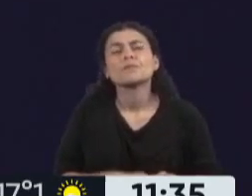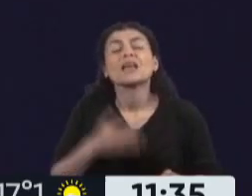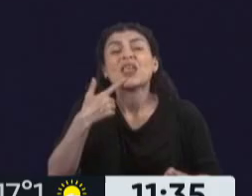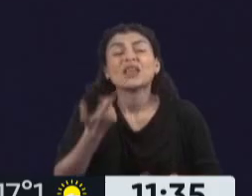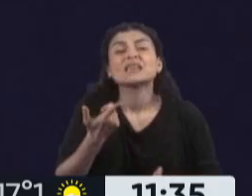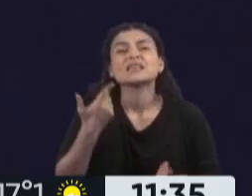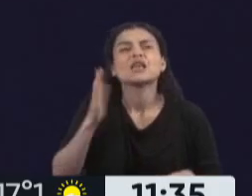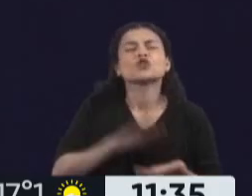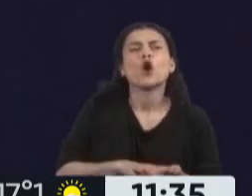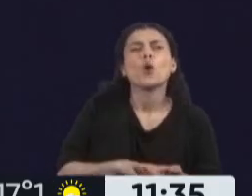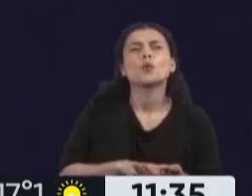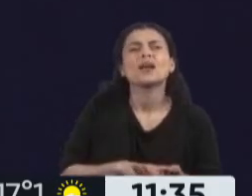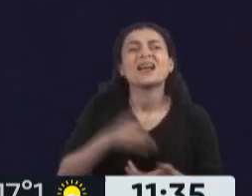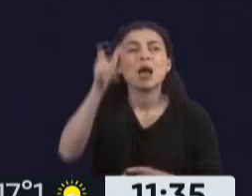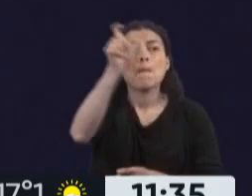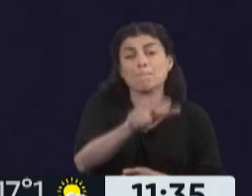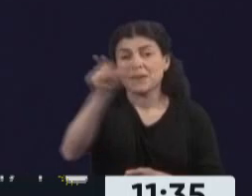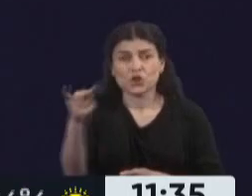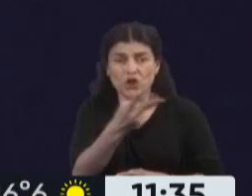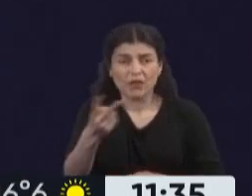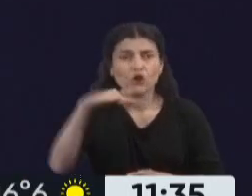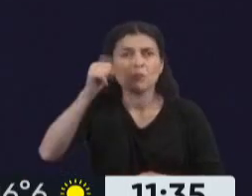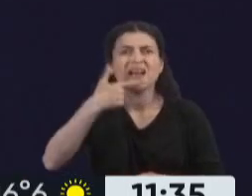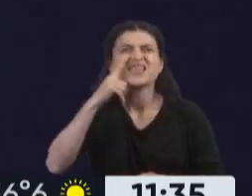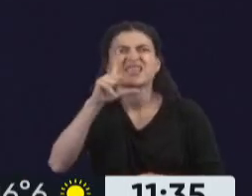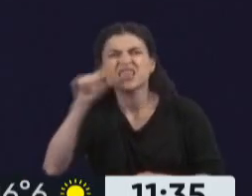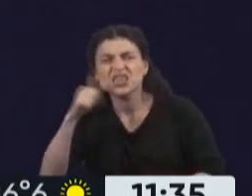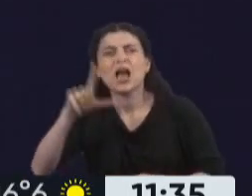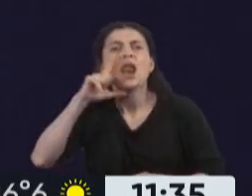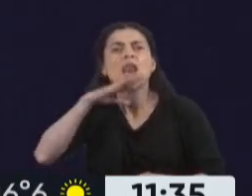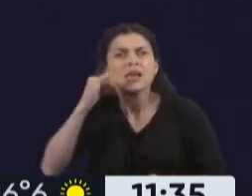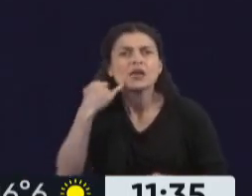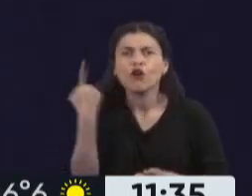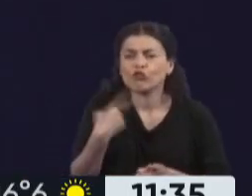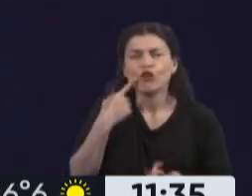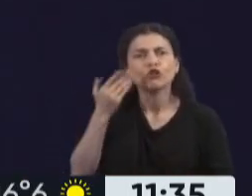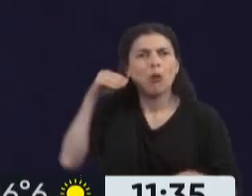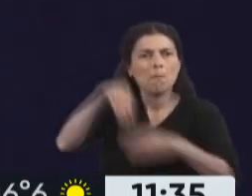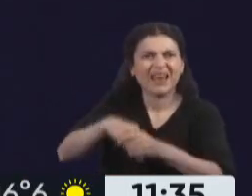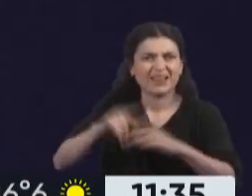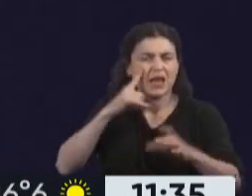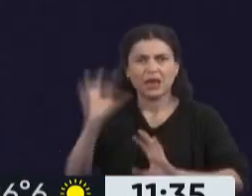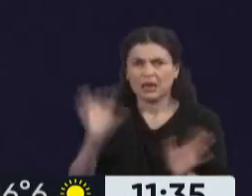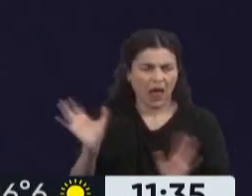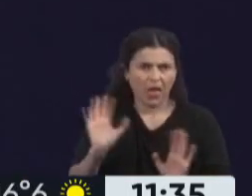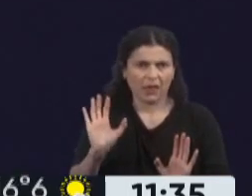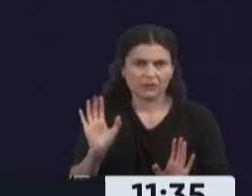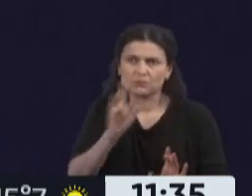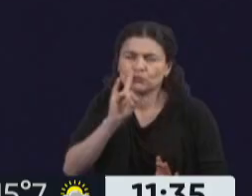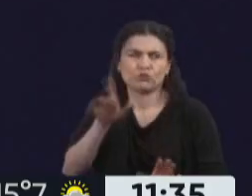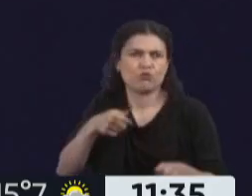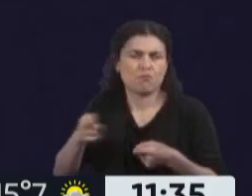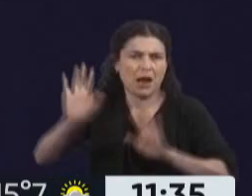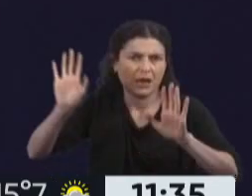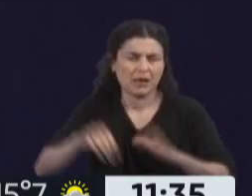o no de los pliegos de los doctores Lijo y Mansilla, que son estos 2 jueces que a vos te hago aclaraciones adicionales porque por ahí no tenés los nombres muy